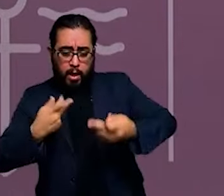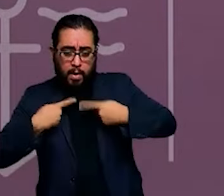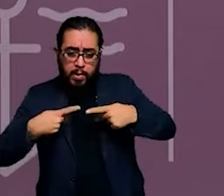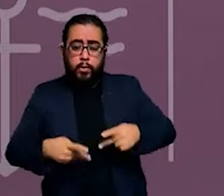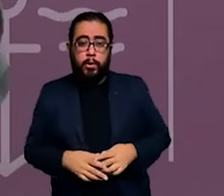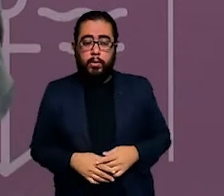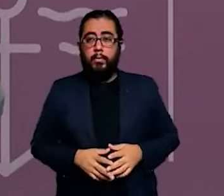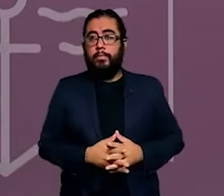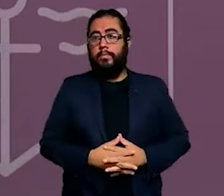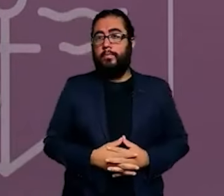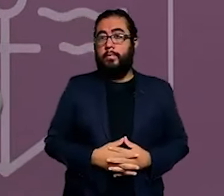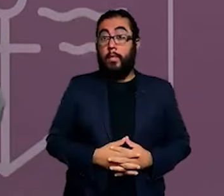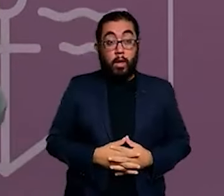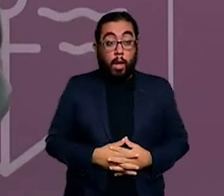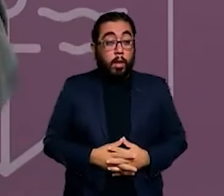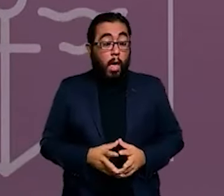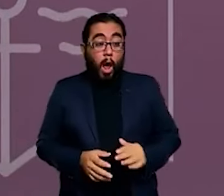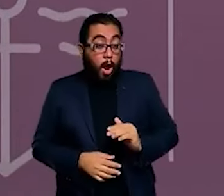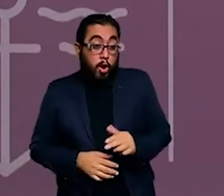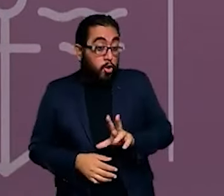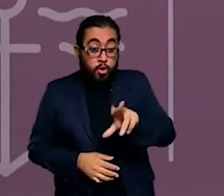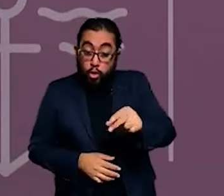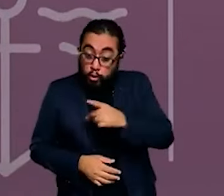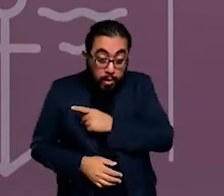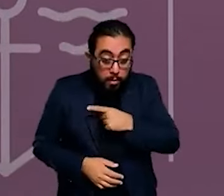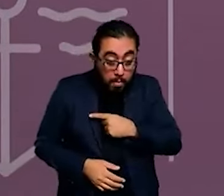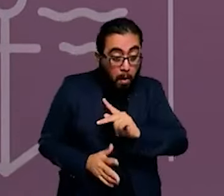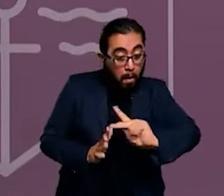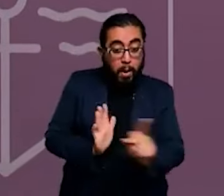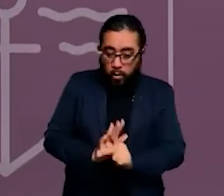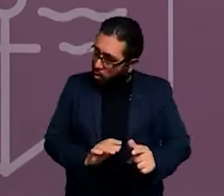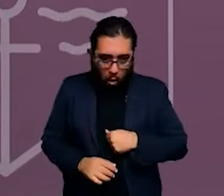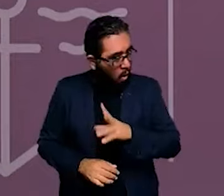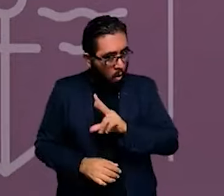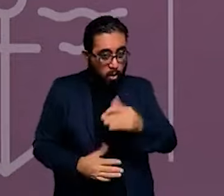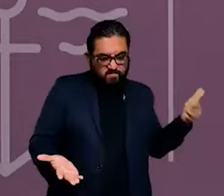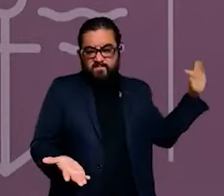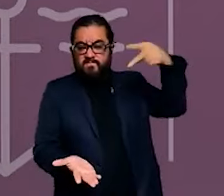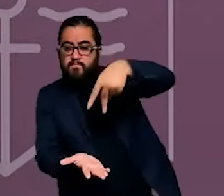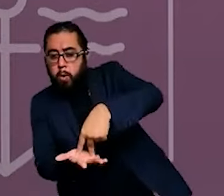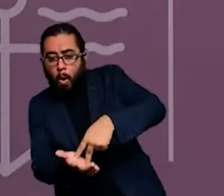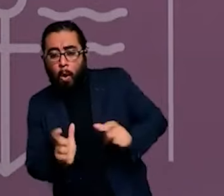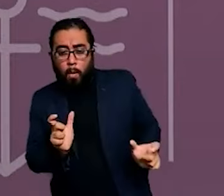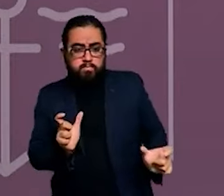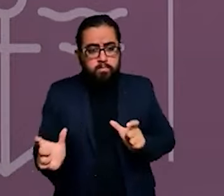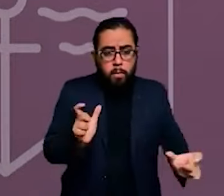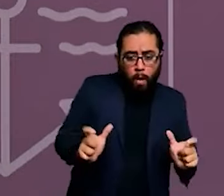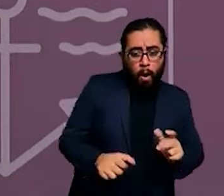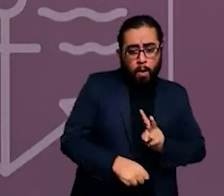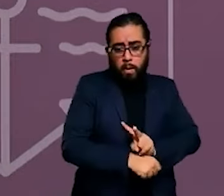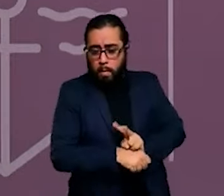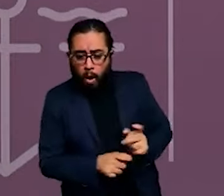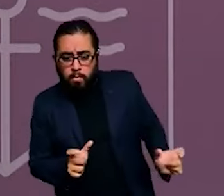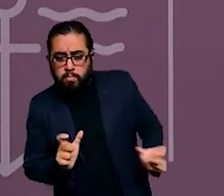no podemos detenernos para nada, bajo ninguna circunstancia, en el combate a quienes